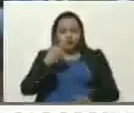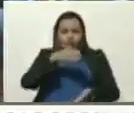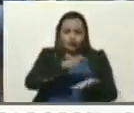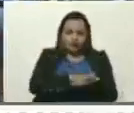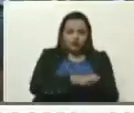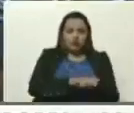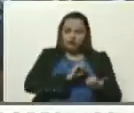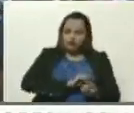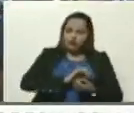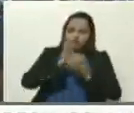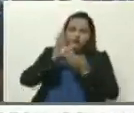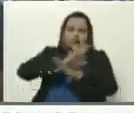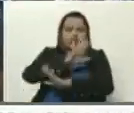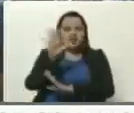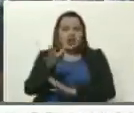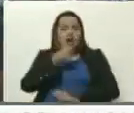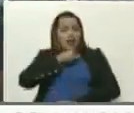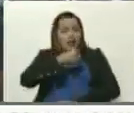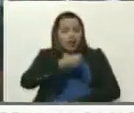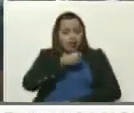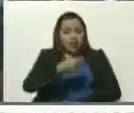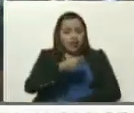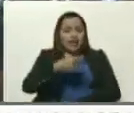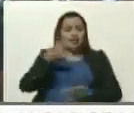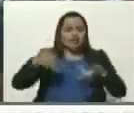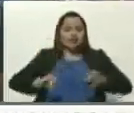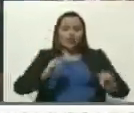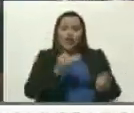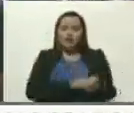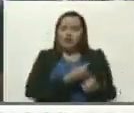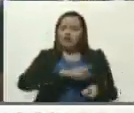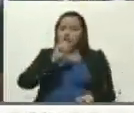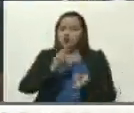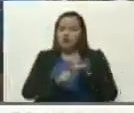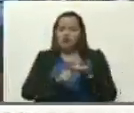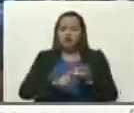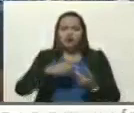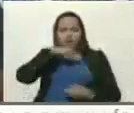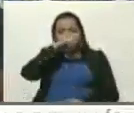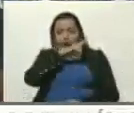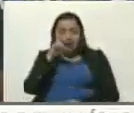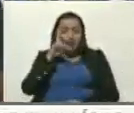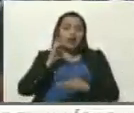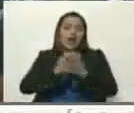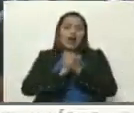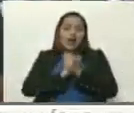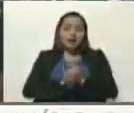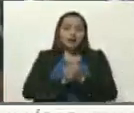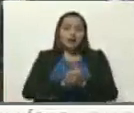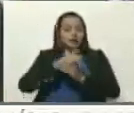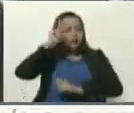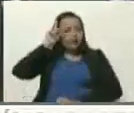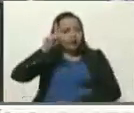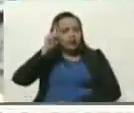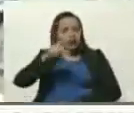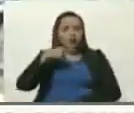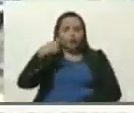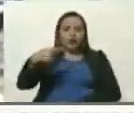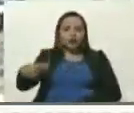periodista, cronista, hijo, hermano, esposo, padre, amigo, docente y